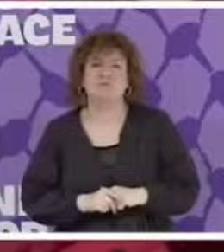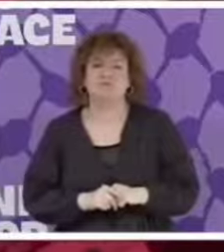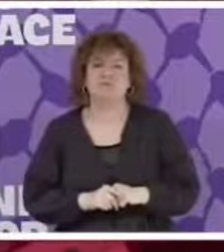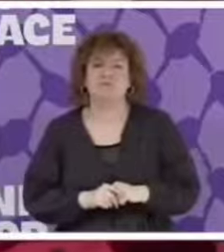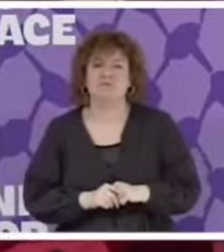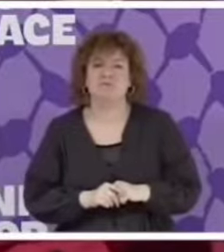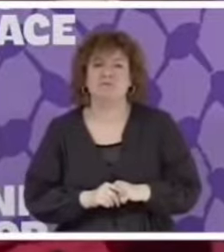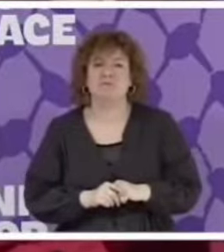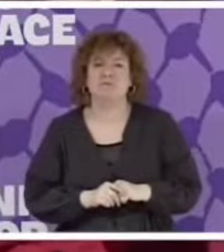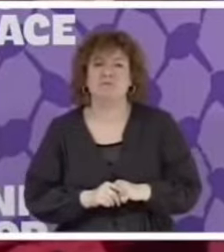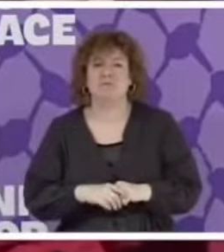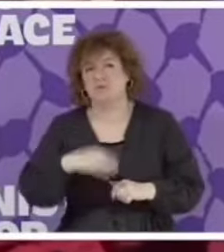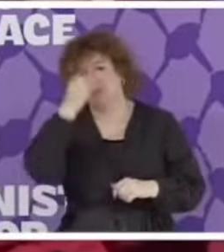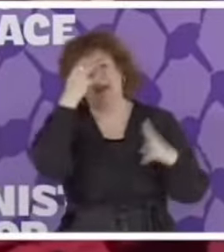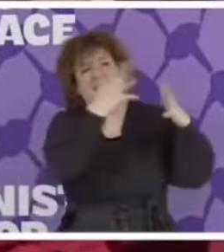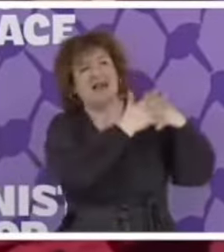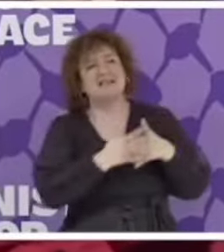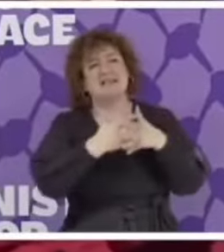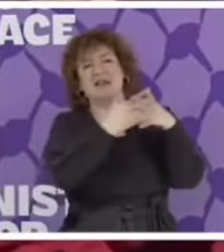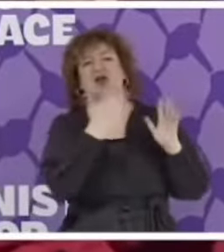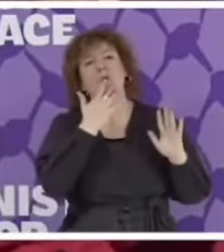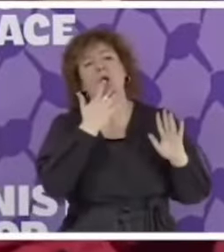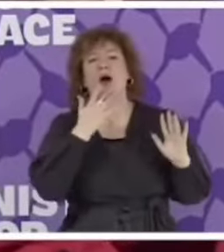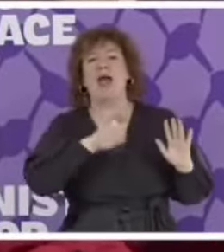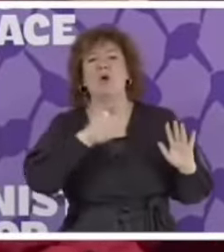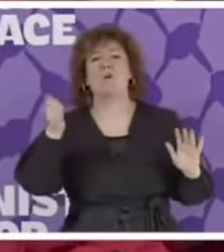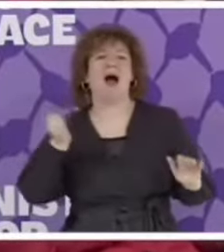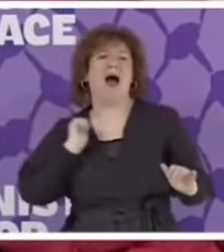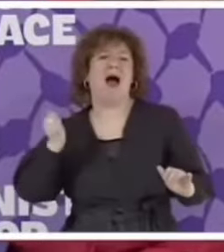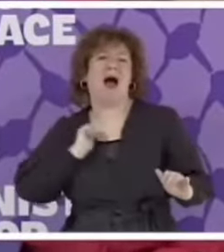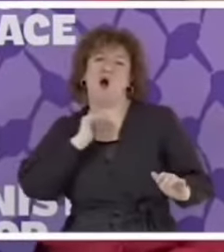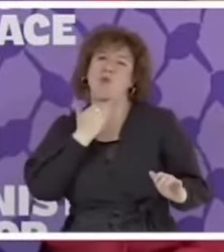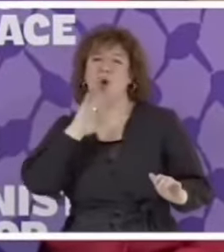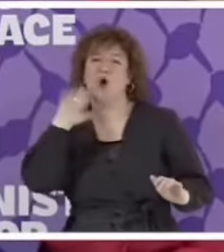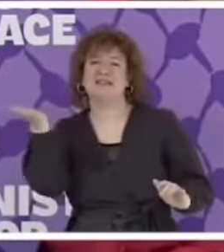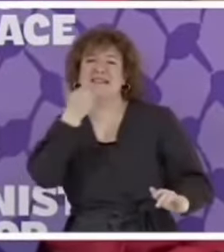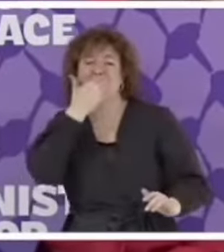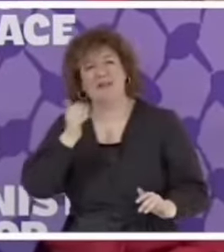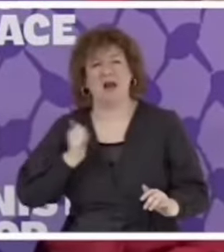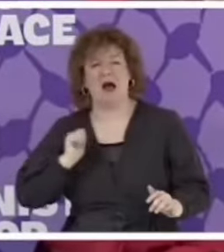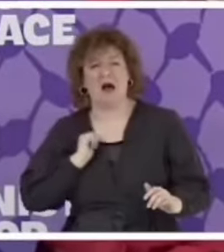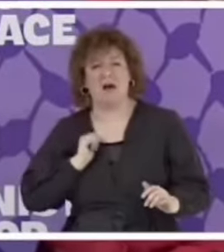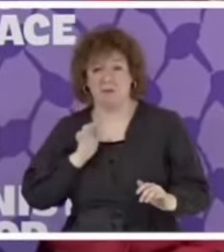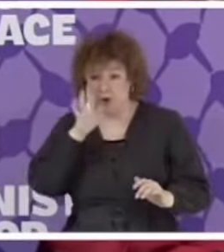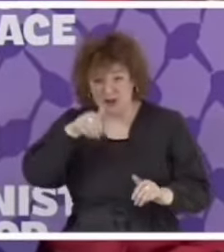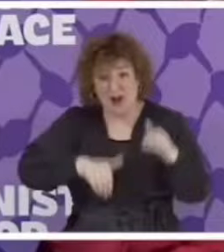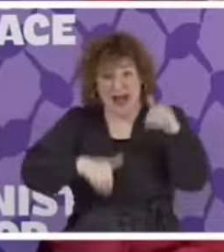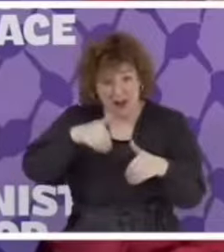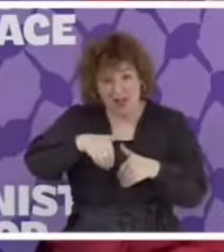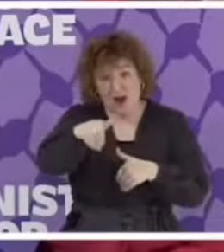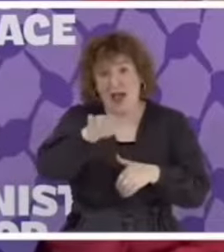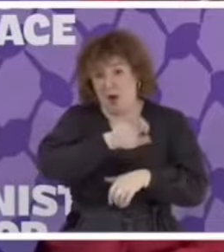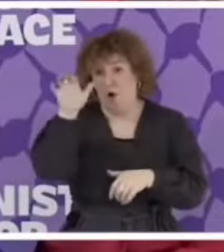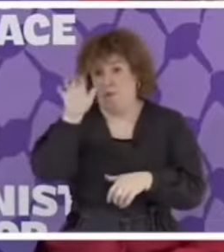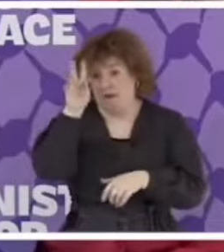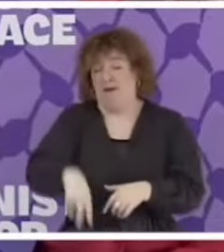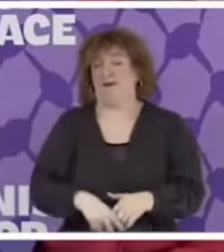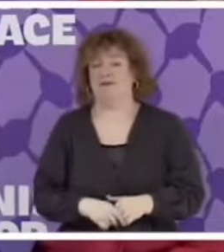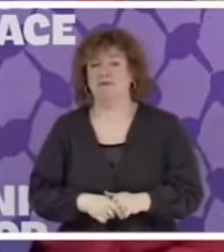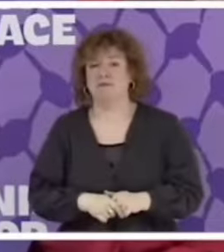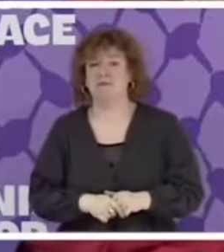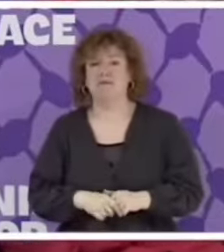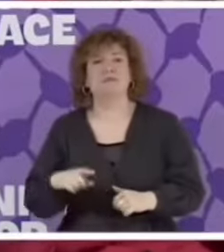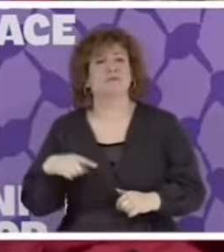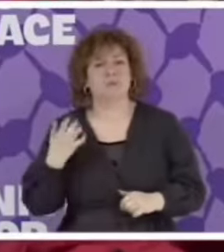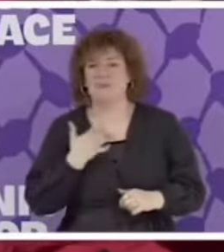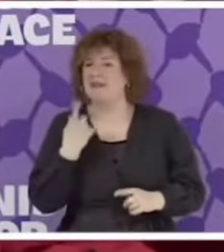Estados Unidos no puede pretender secuestrar a Europa. De eso también van las próximas elecciones europeas. Nos